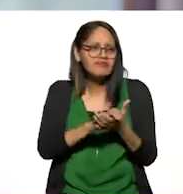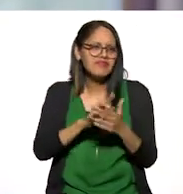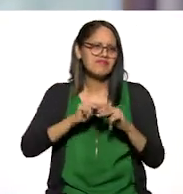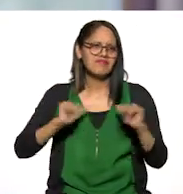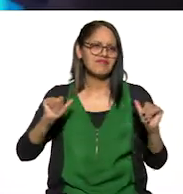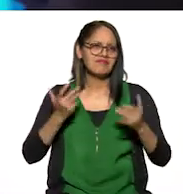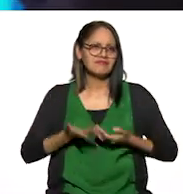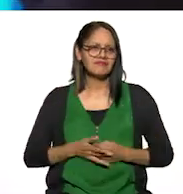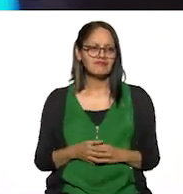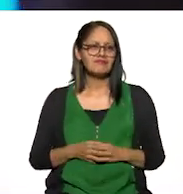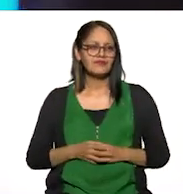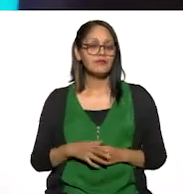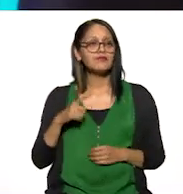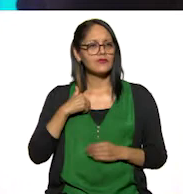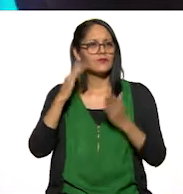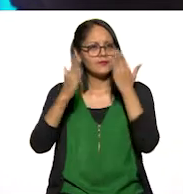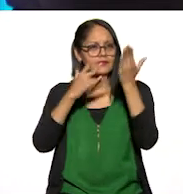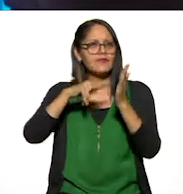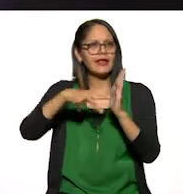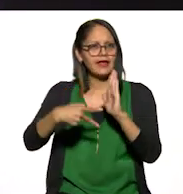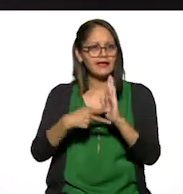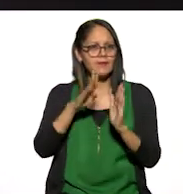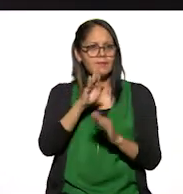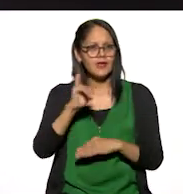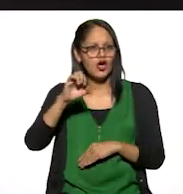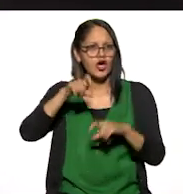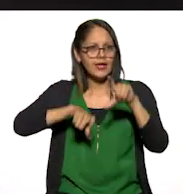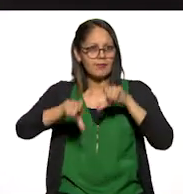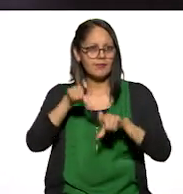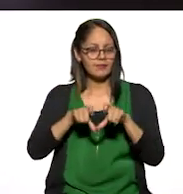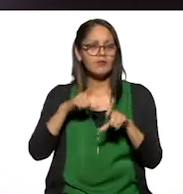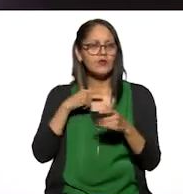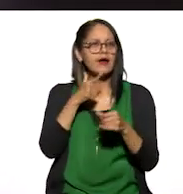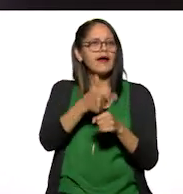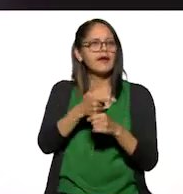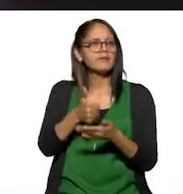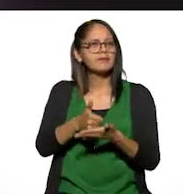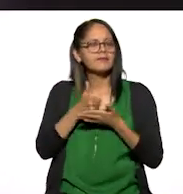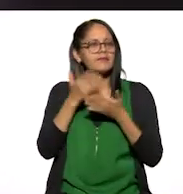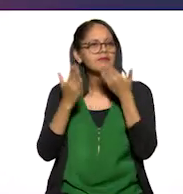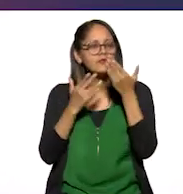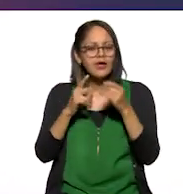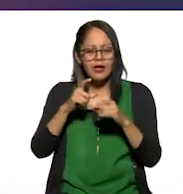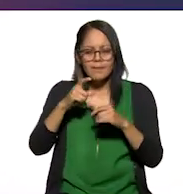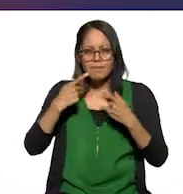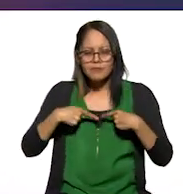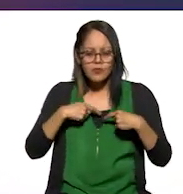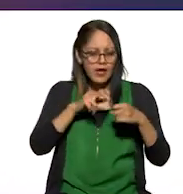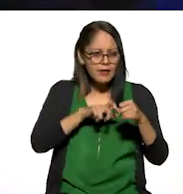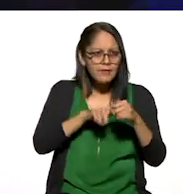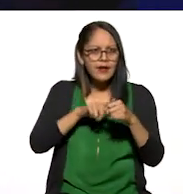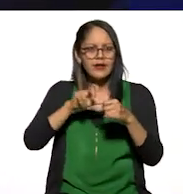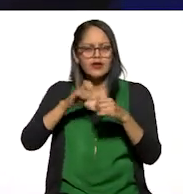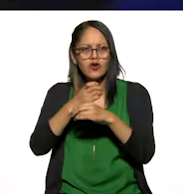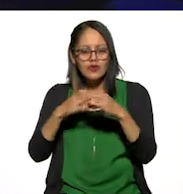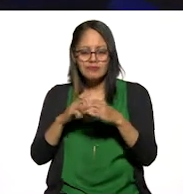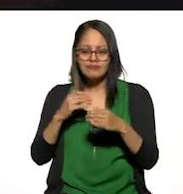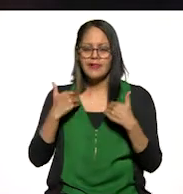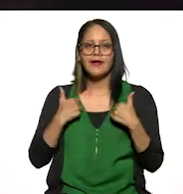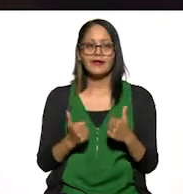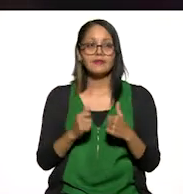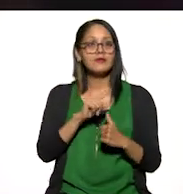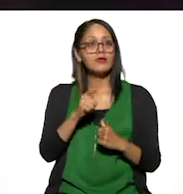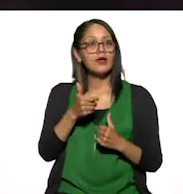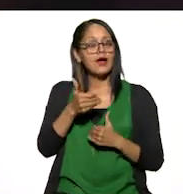contigo. Decidí estudiar ingeniería bioquímica porque me ayudó a entender cómo funcionaban los seres vivos, pero también empezó mi camino